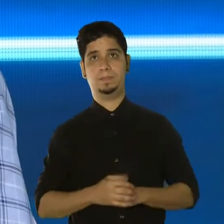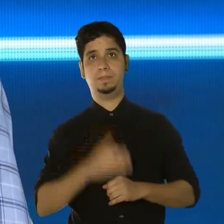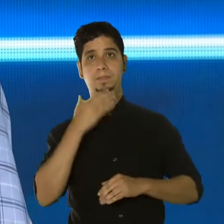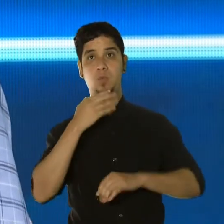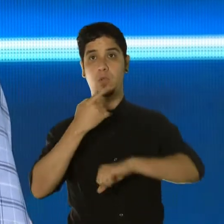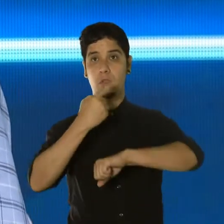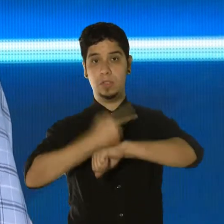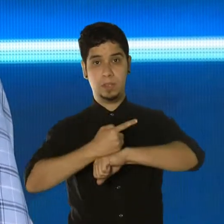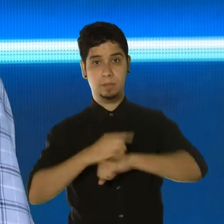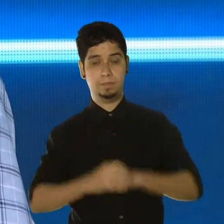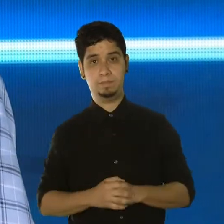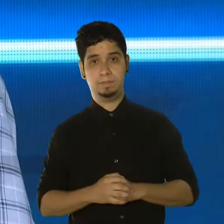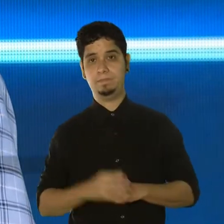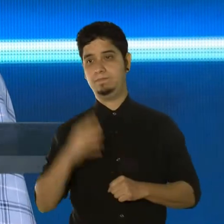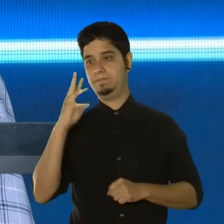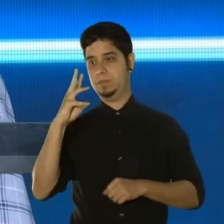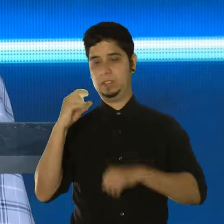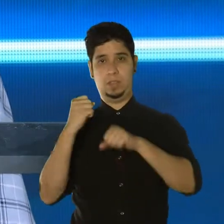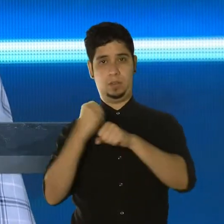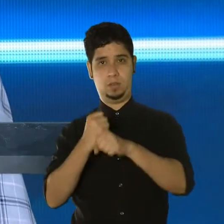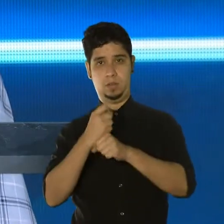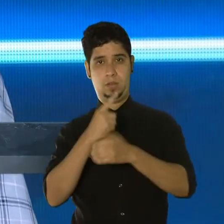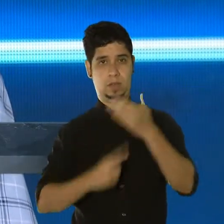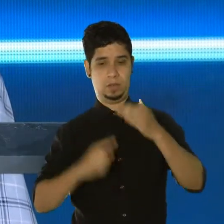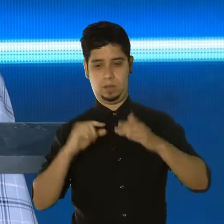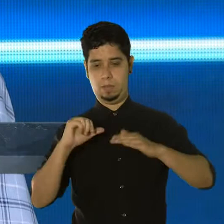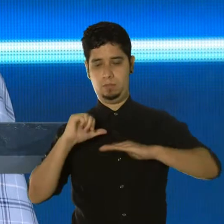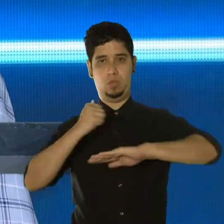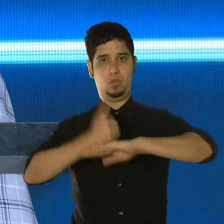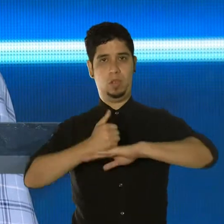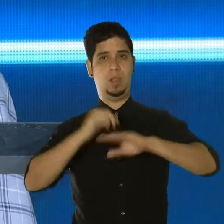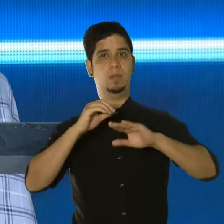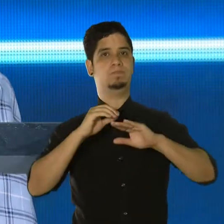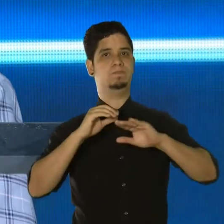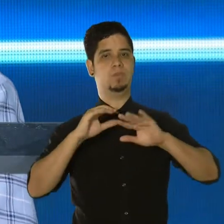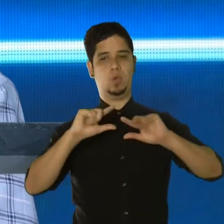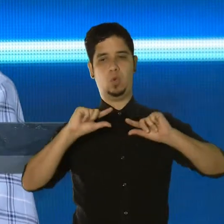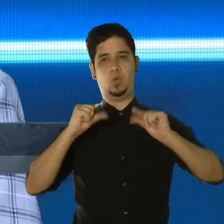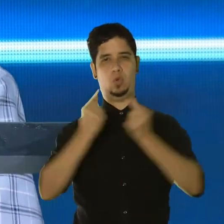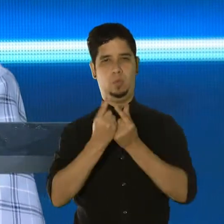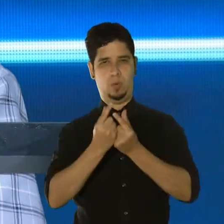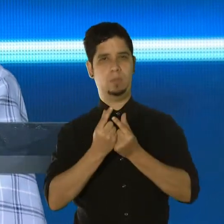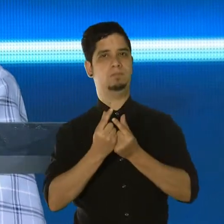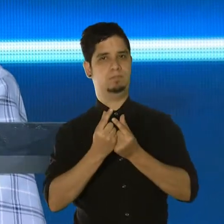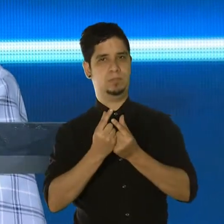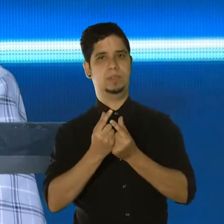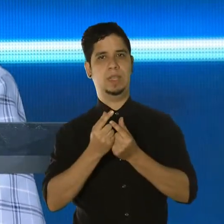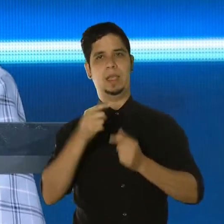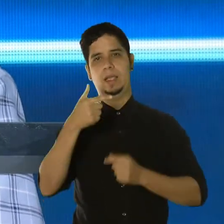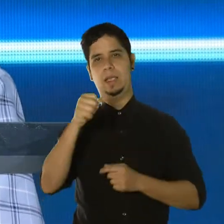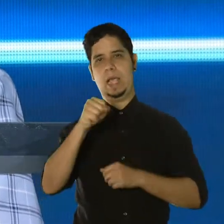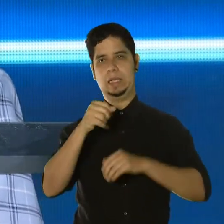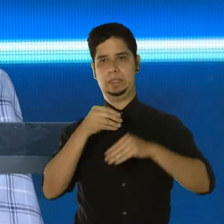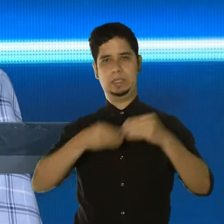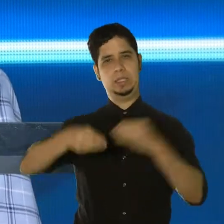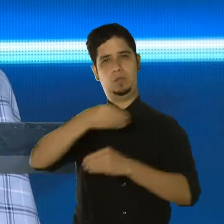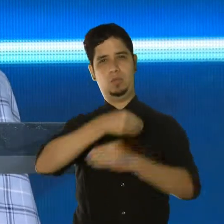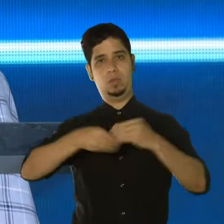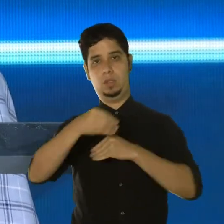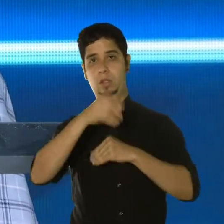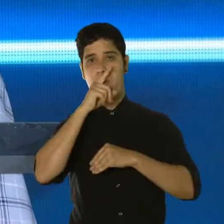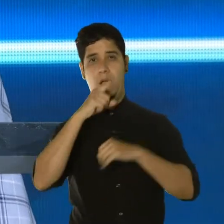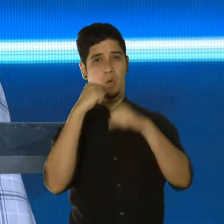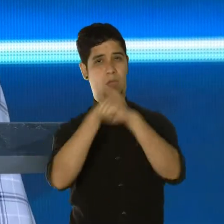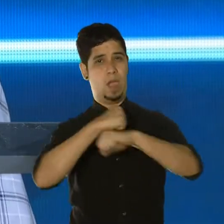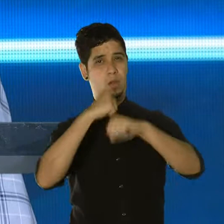días. 16 años que se organizó la Federación de Distribuidores de Gas. Ha sido una lucha